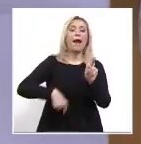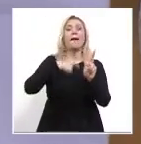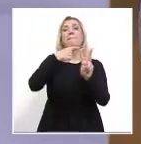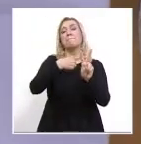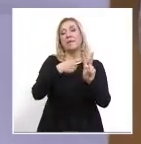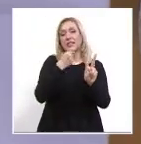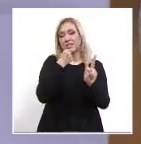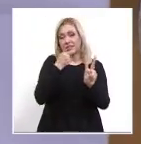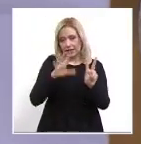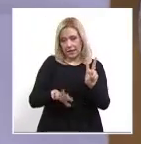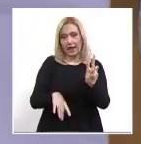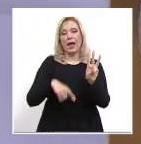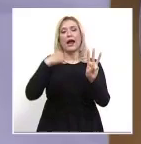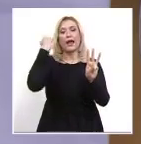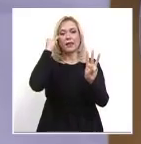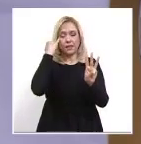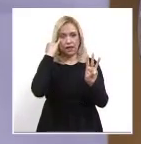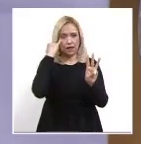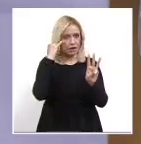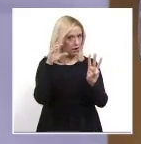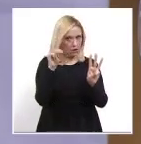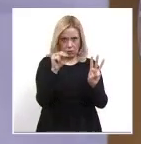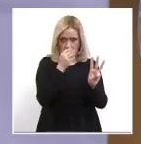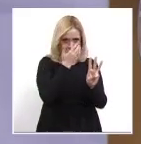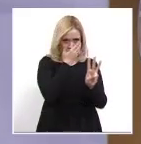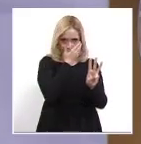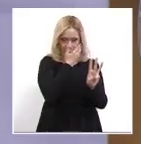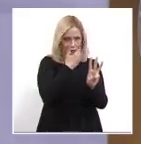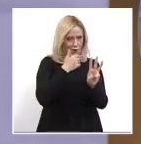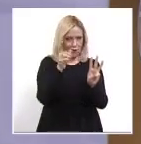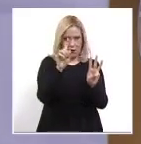y además es indígena, no, o sea, porque el problema no es de nuevo, no es